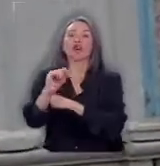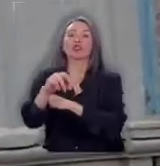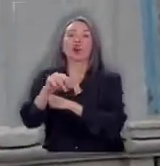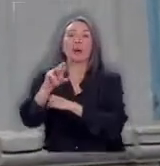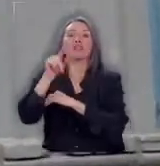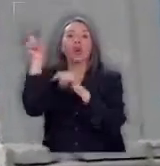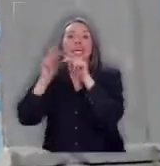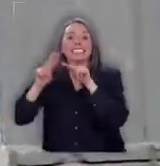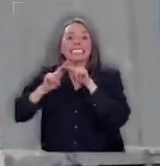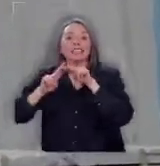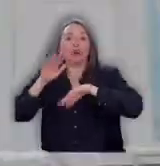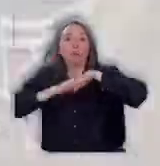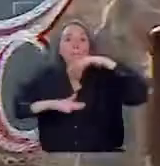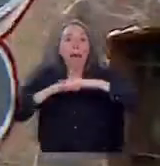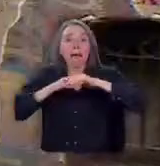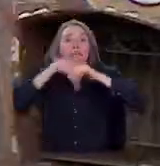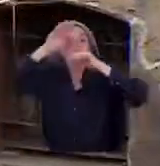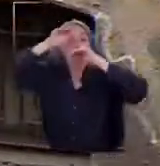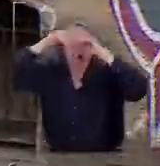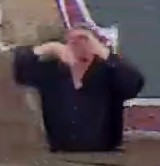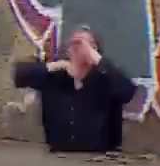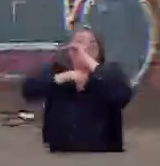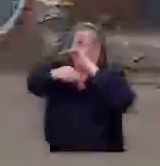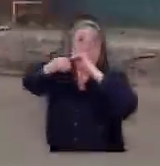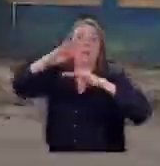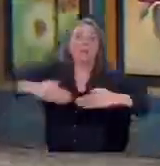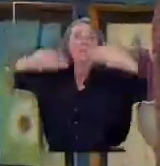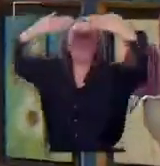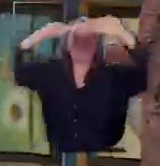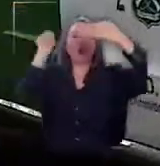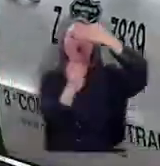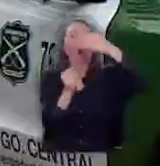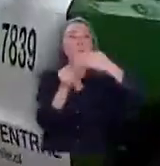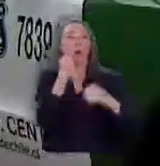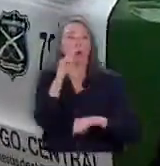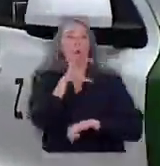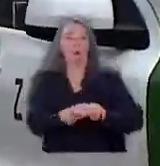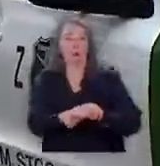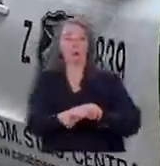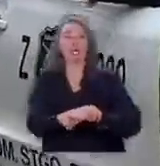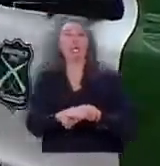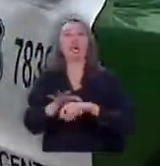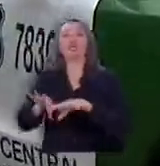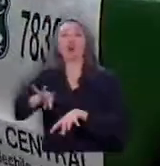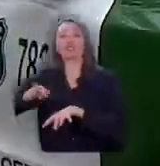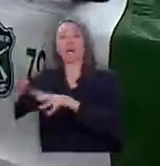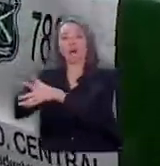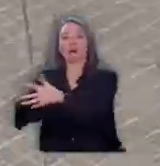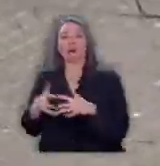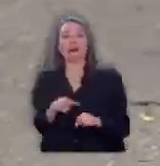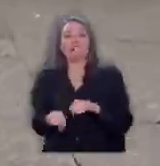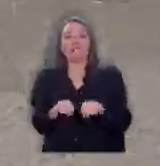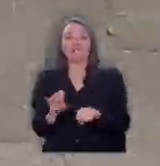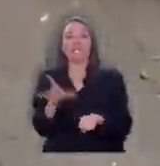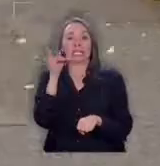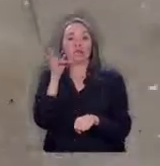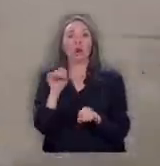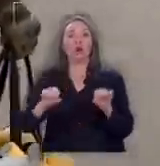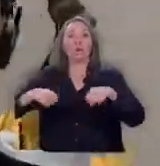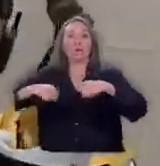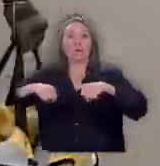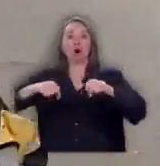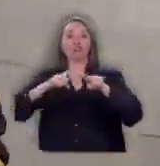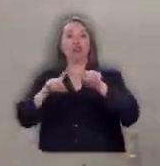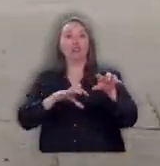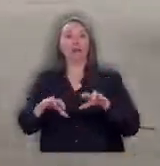es un túnel del tipo artesanal Durante este operativo un hombre fue detenido por el delito de receptación se recuperó una bicicleta una moto y